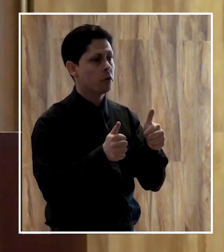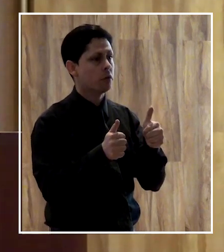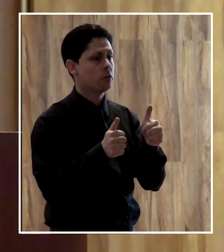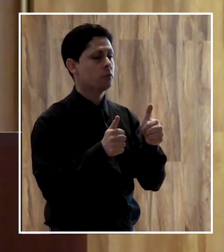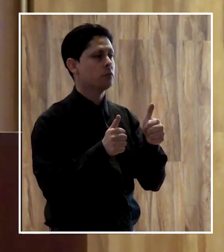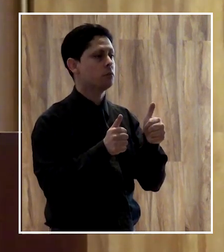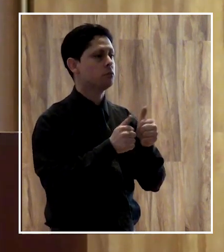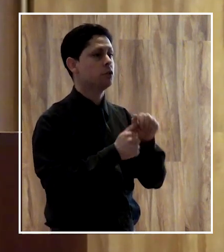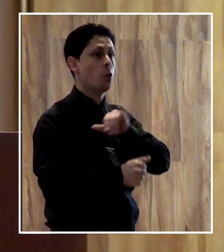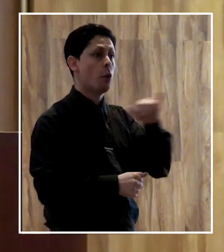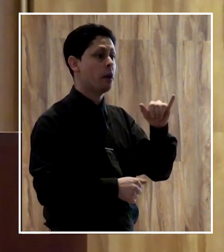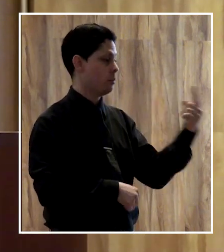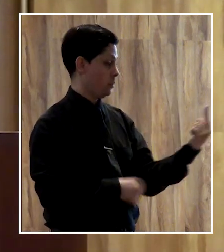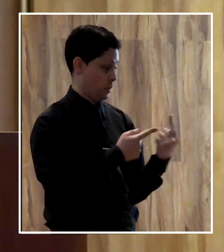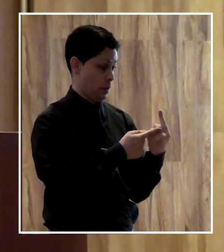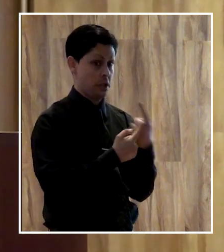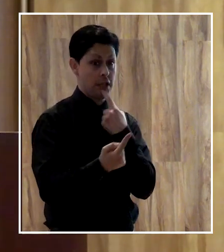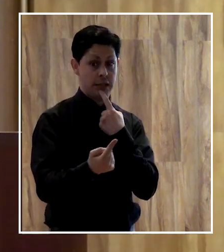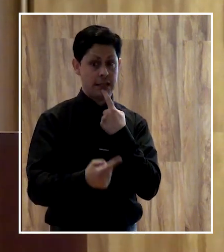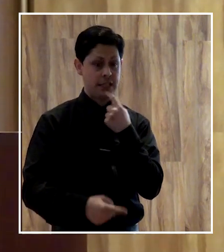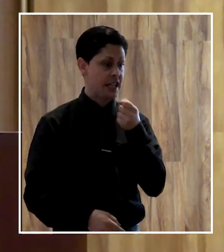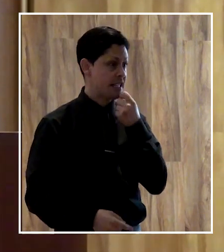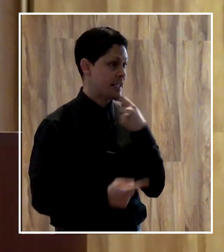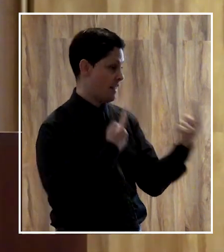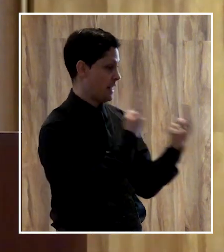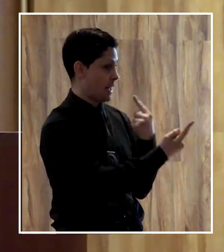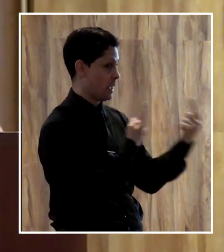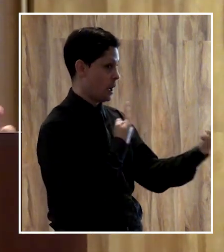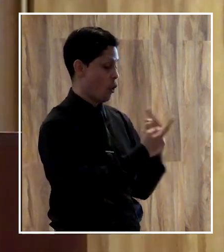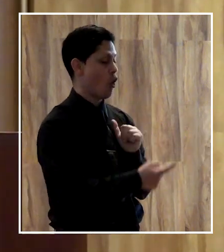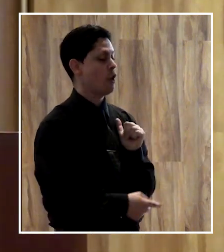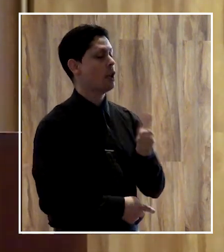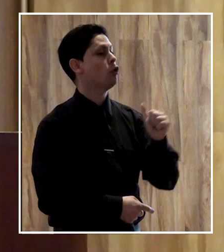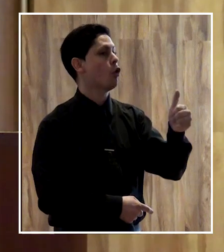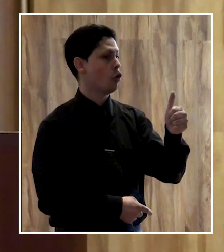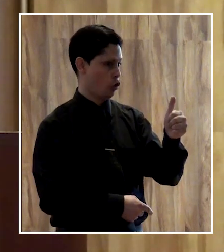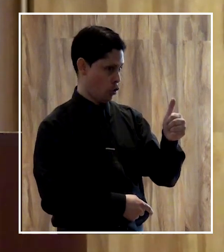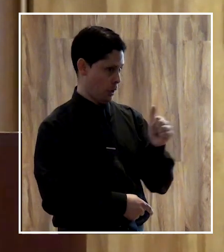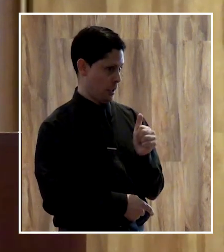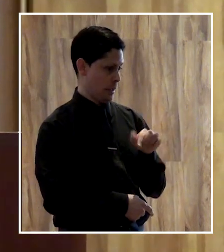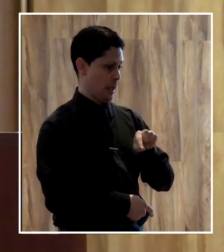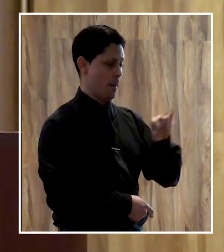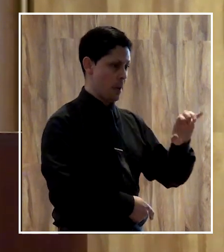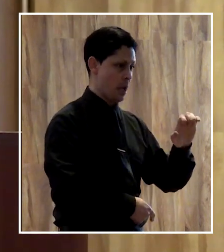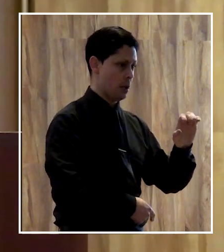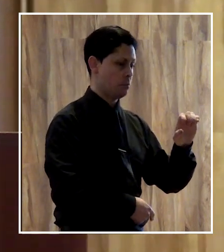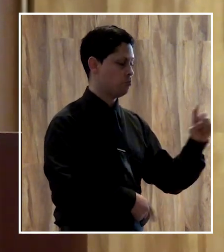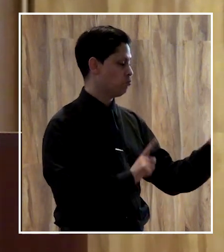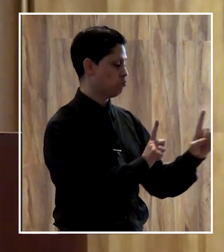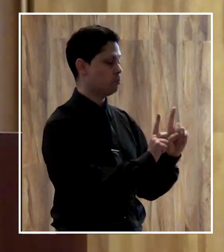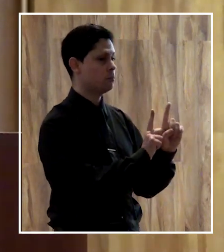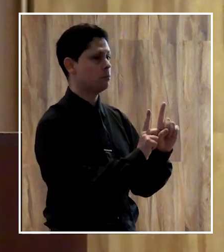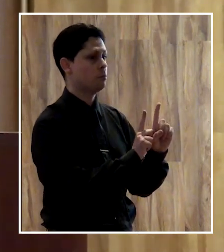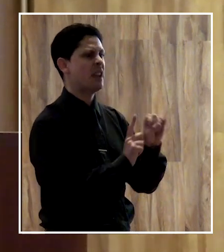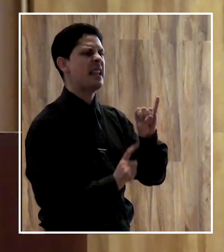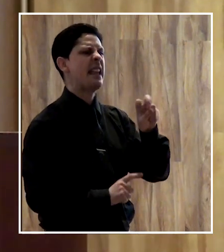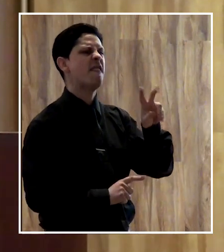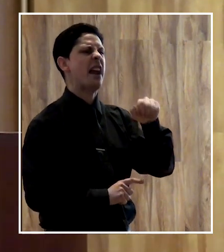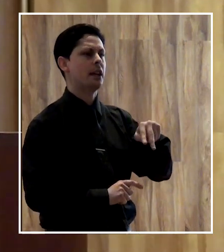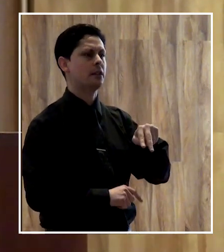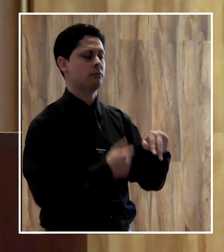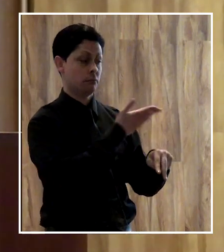bueno, tienes que ahora entrevistarte con el director del PIE. Yo no sabía quién era el director del PIE. Y el director del PIE era precisamente don